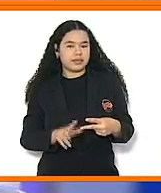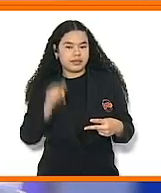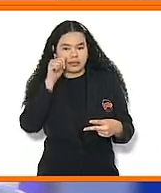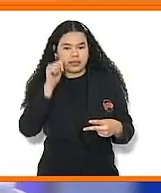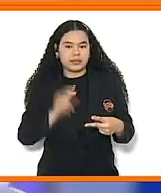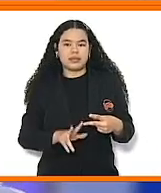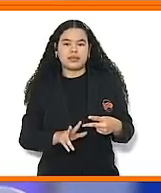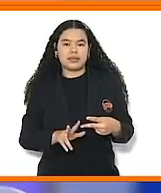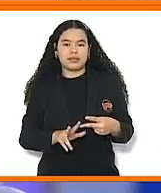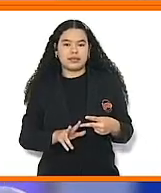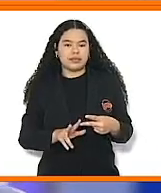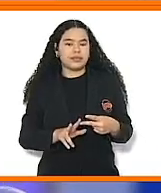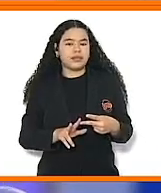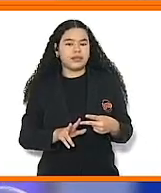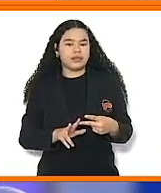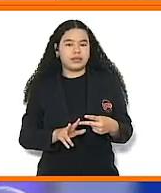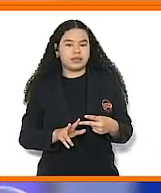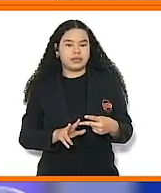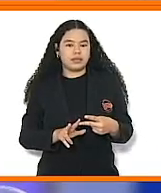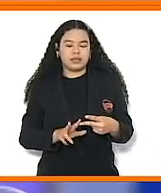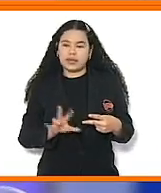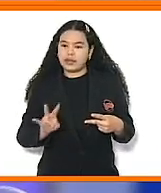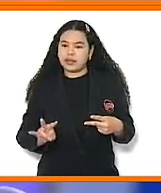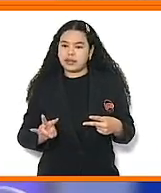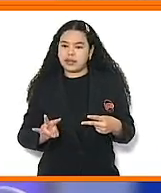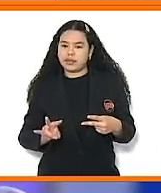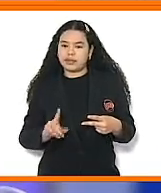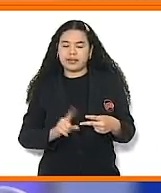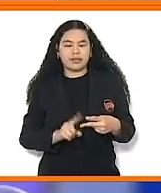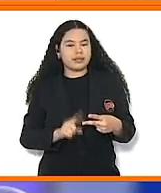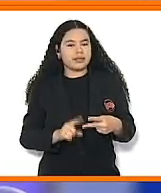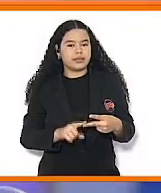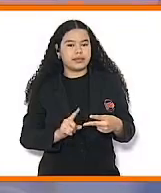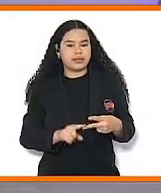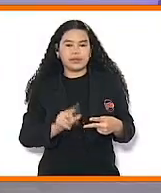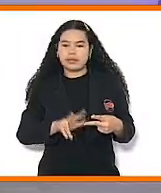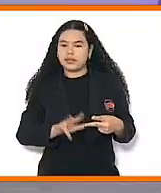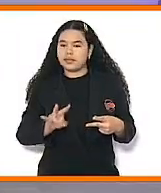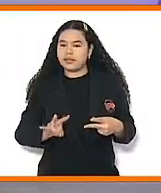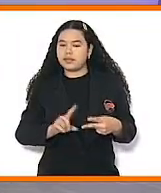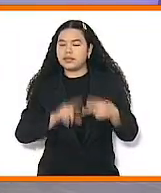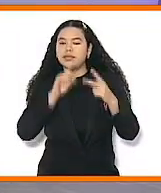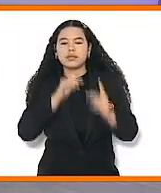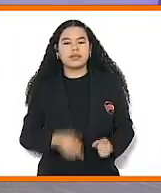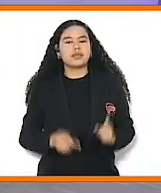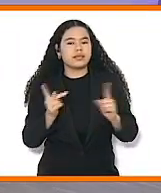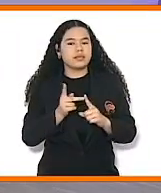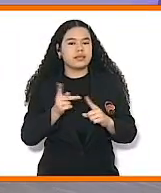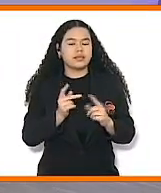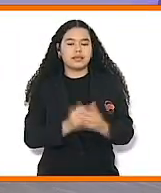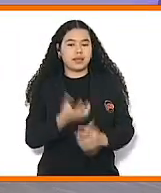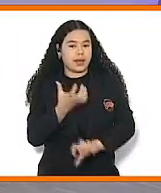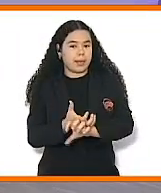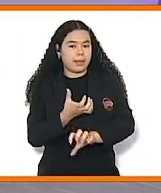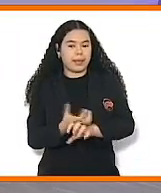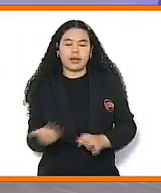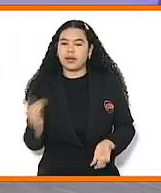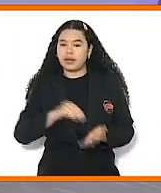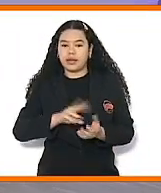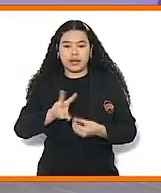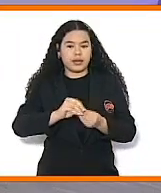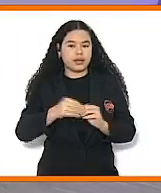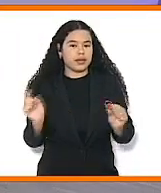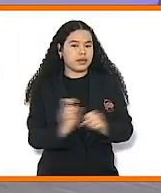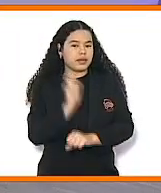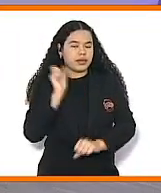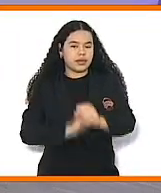atentos, porque este es el 7. Segundo número ganador es el 37 con su catrachada Turunca. Con gusto repito, tus dos